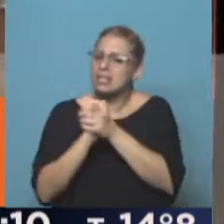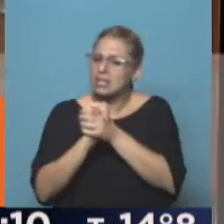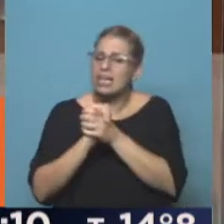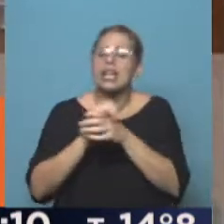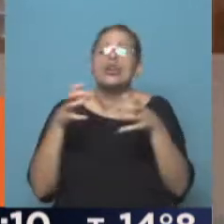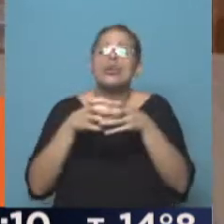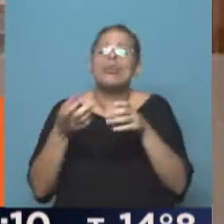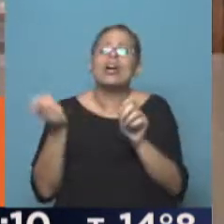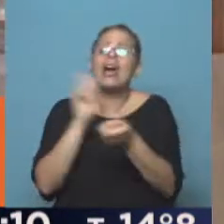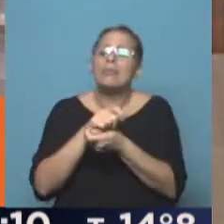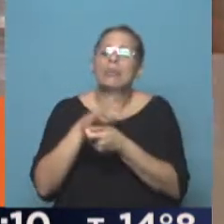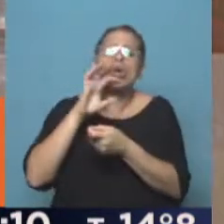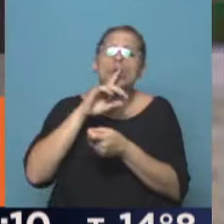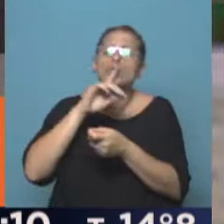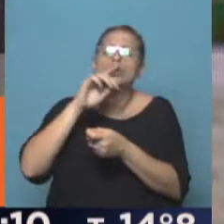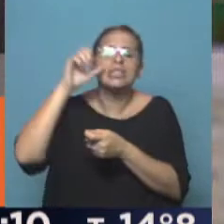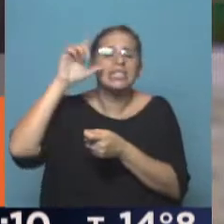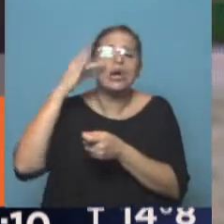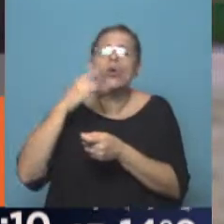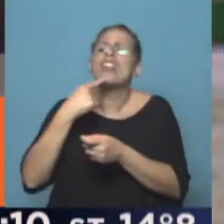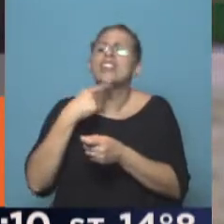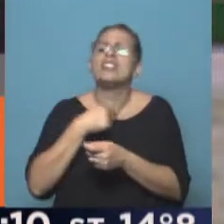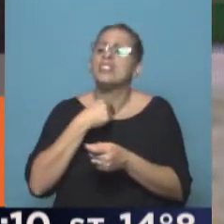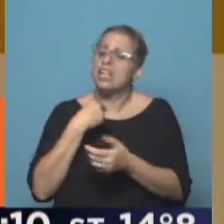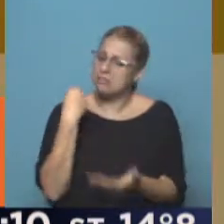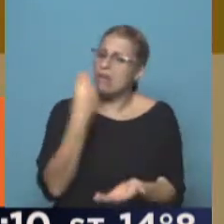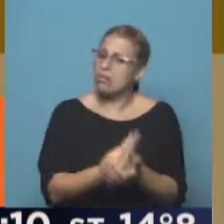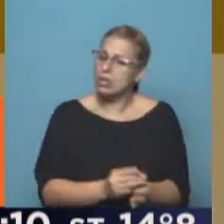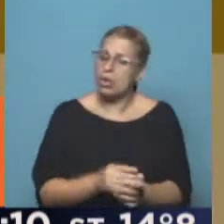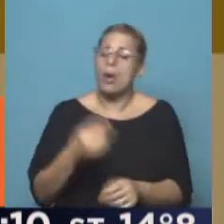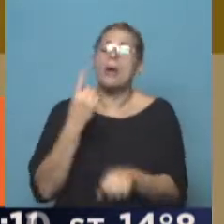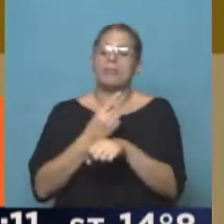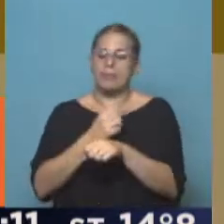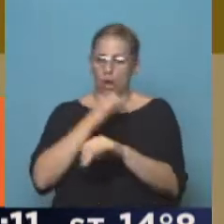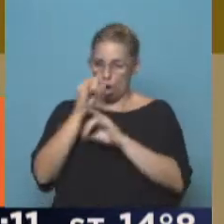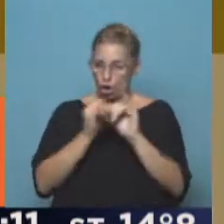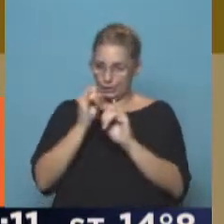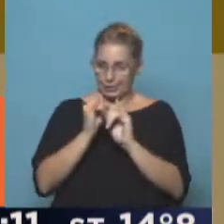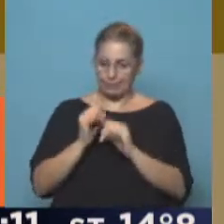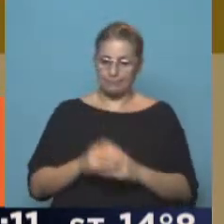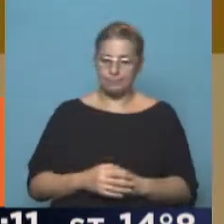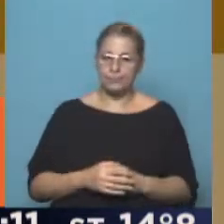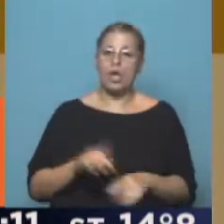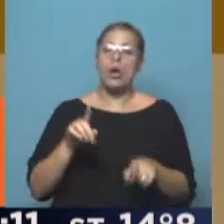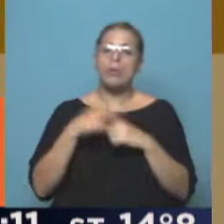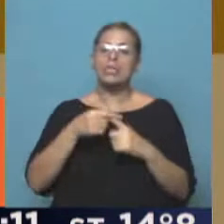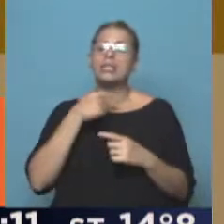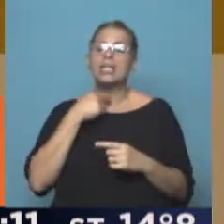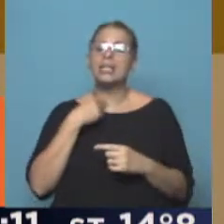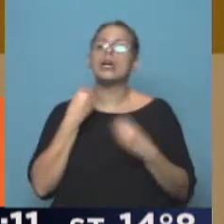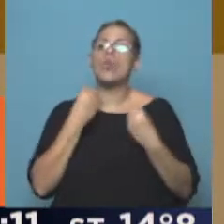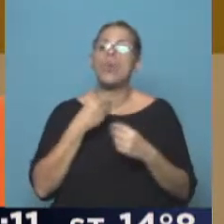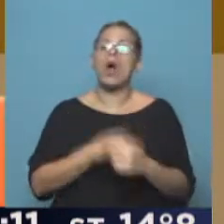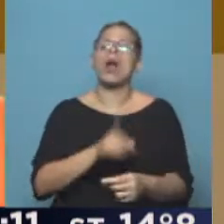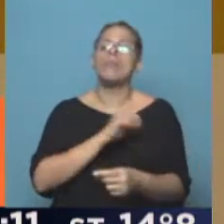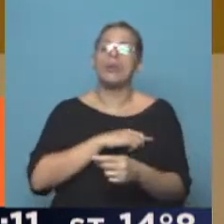cambiemos lousteau que dice que quiere ser candidato que en la política lo que queremos es dotar de poder esta